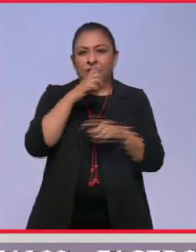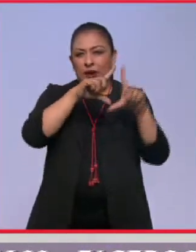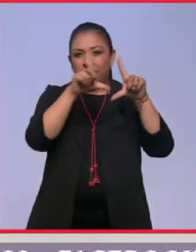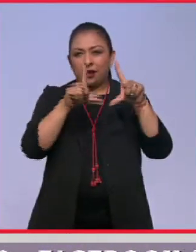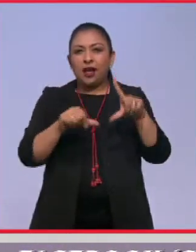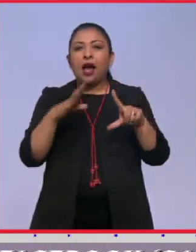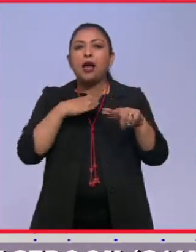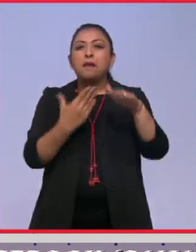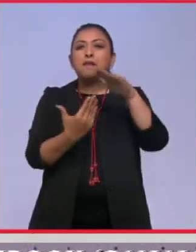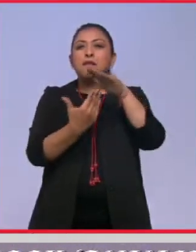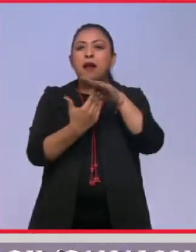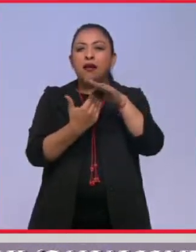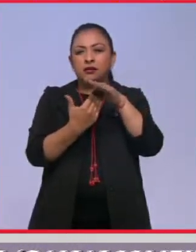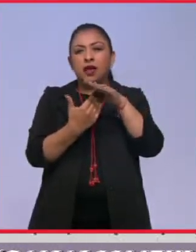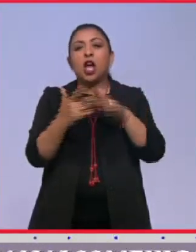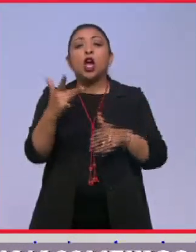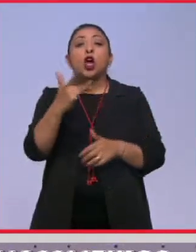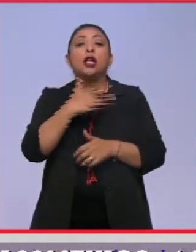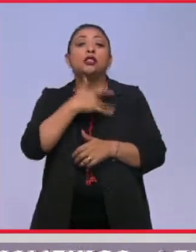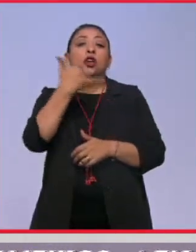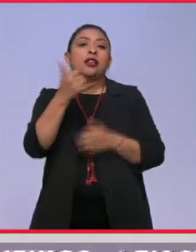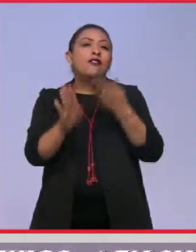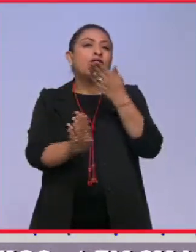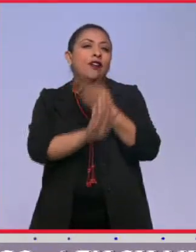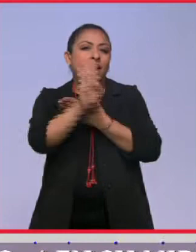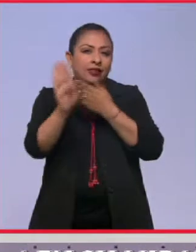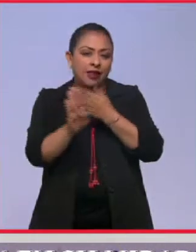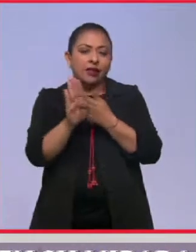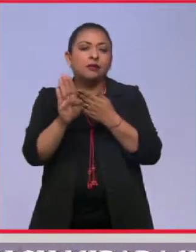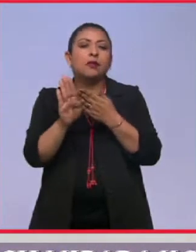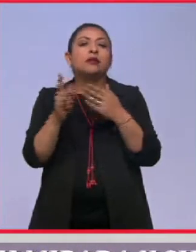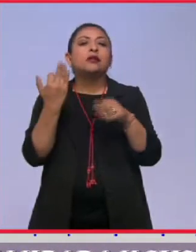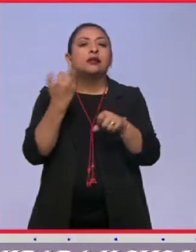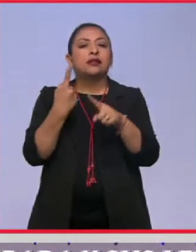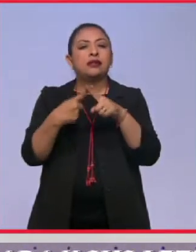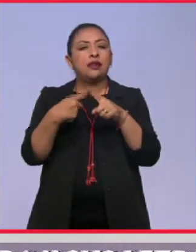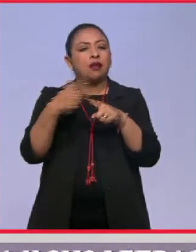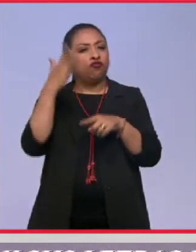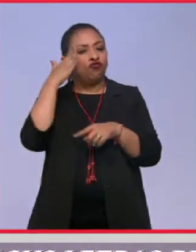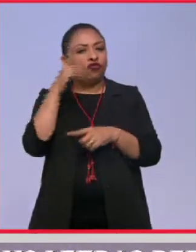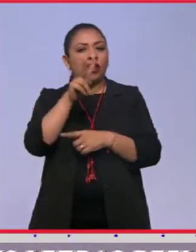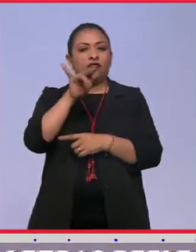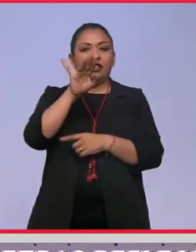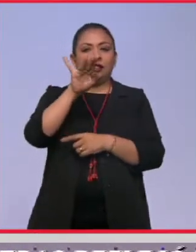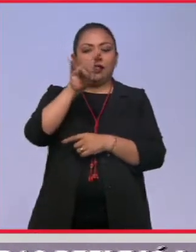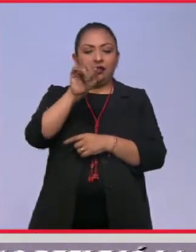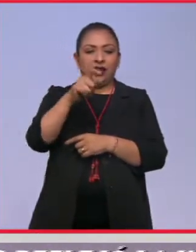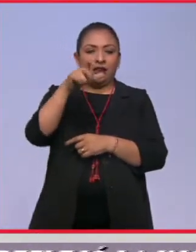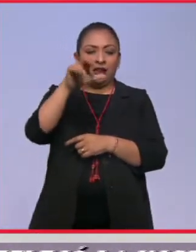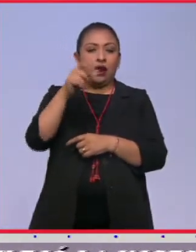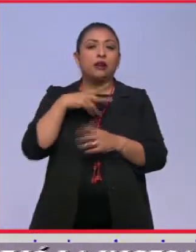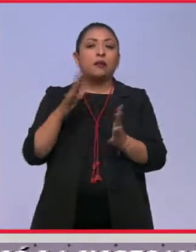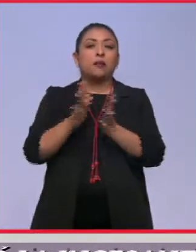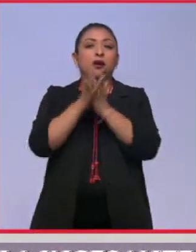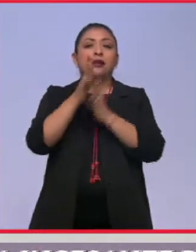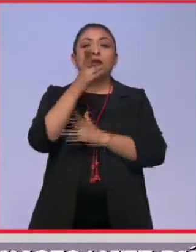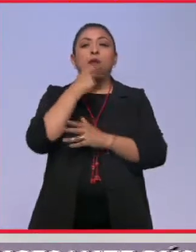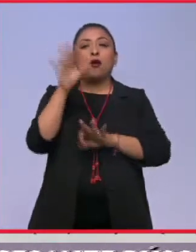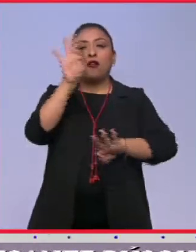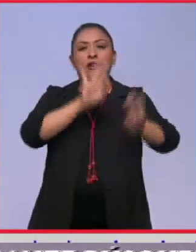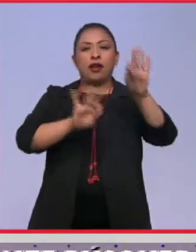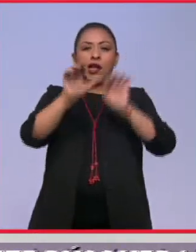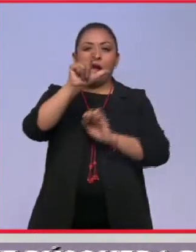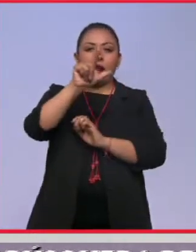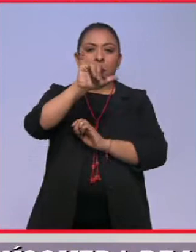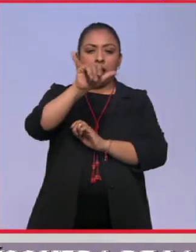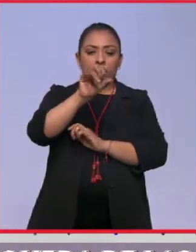la mesa redonda El Corazón y sus Fantasmas, coordinada y moderada por Vicente Quirarte, con la participación del físico Alejandro Frank